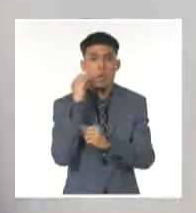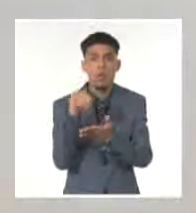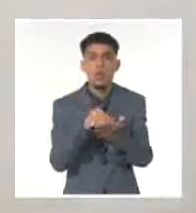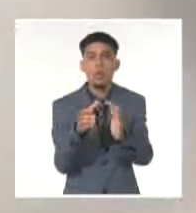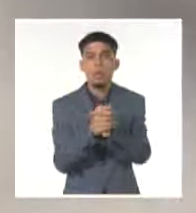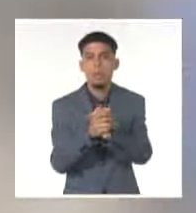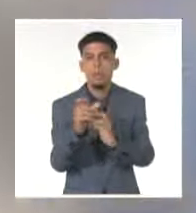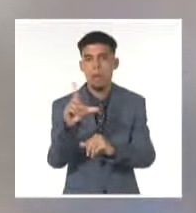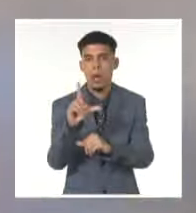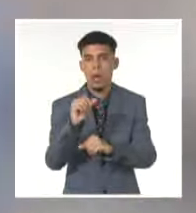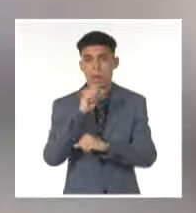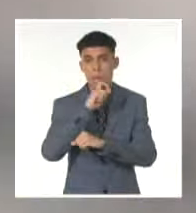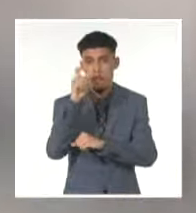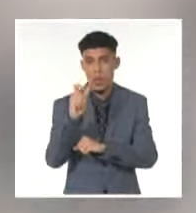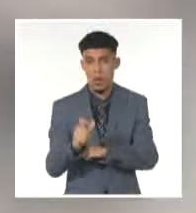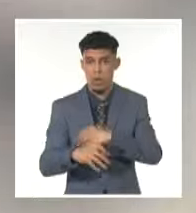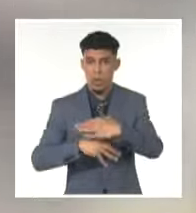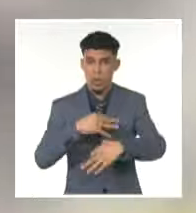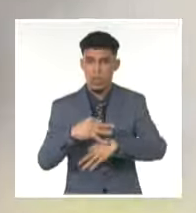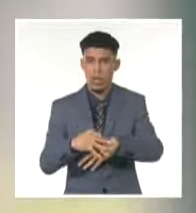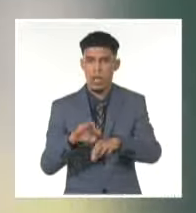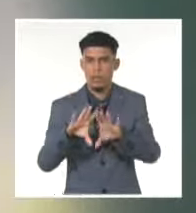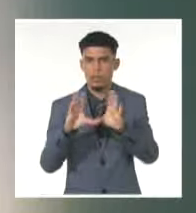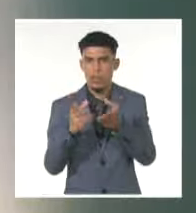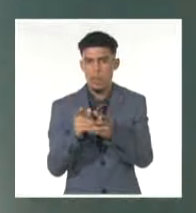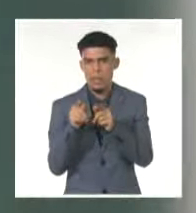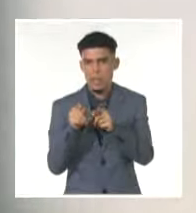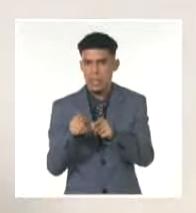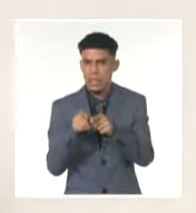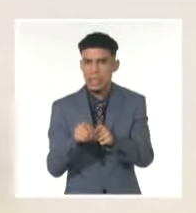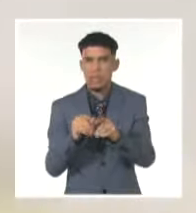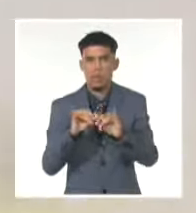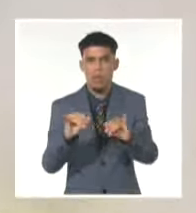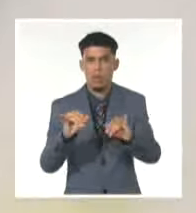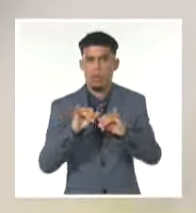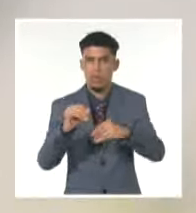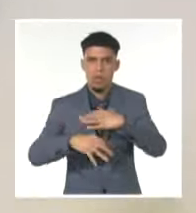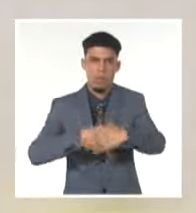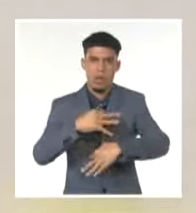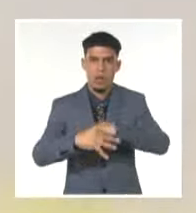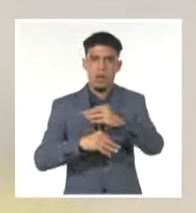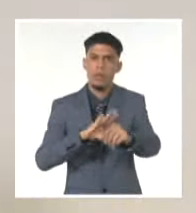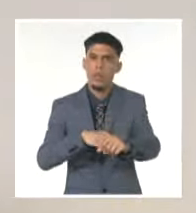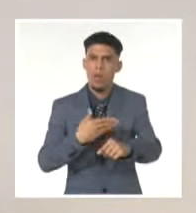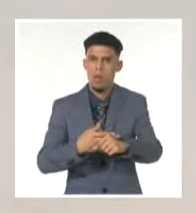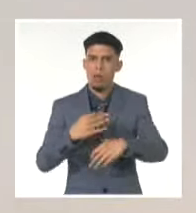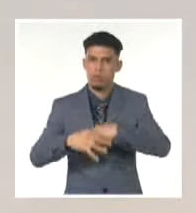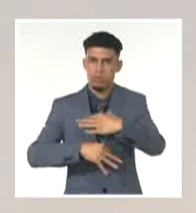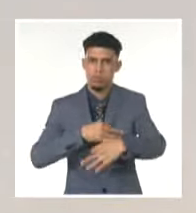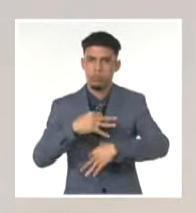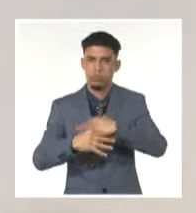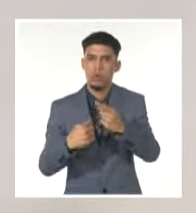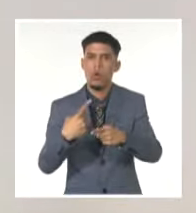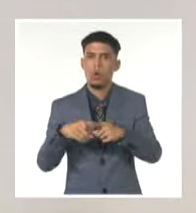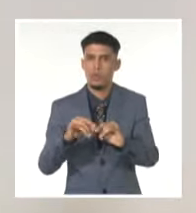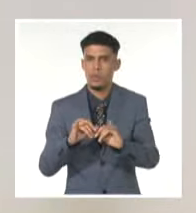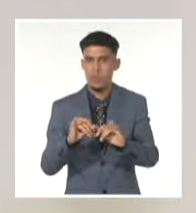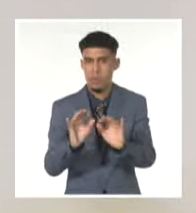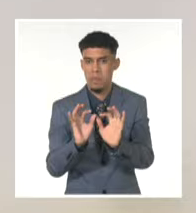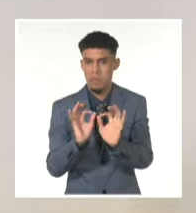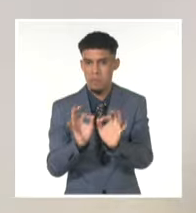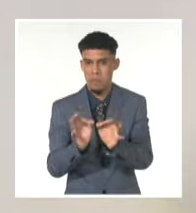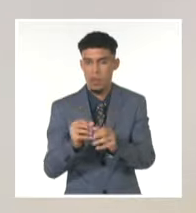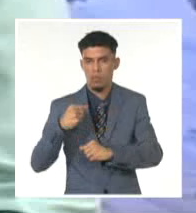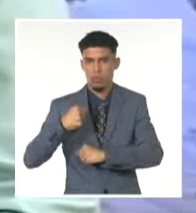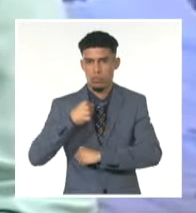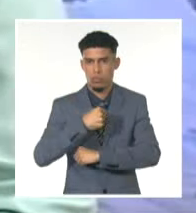Nuestros periodistas, que están todo el tiempo generando información en próximos espacios, ofrecerán otros detalles acerca de